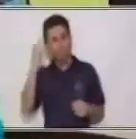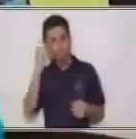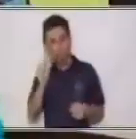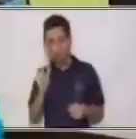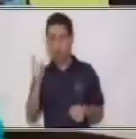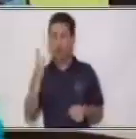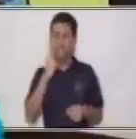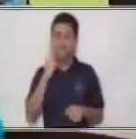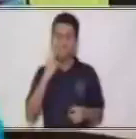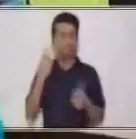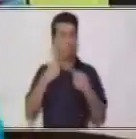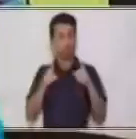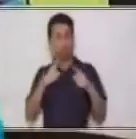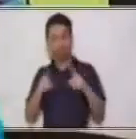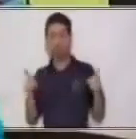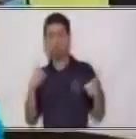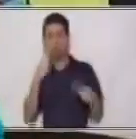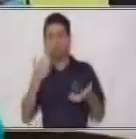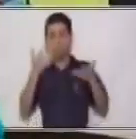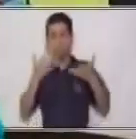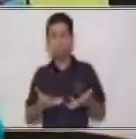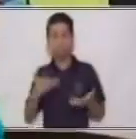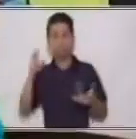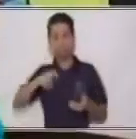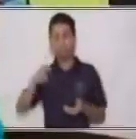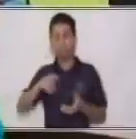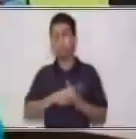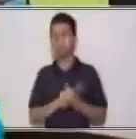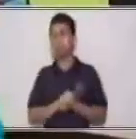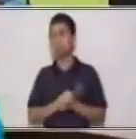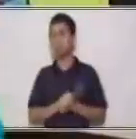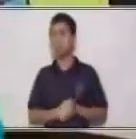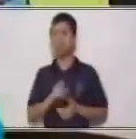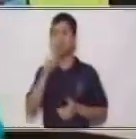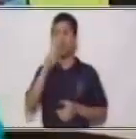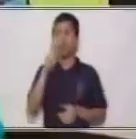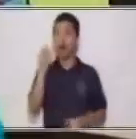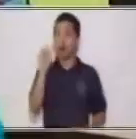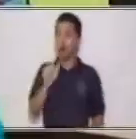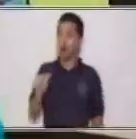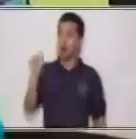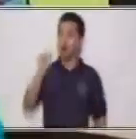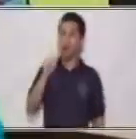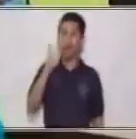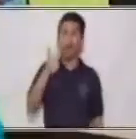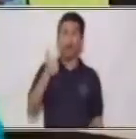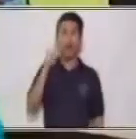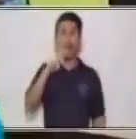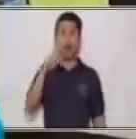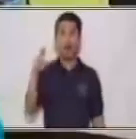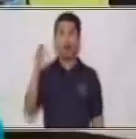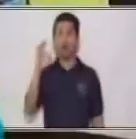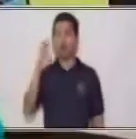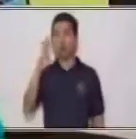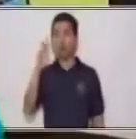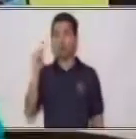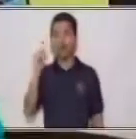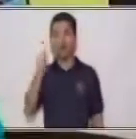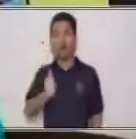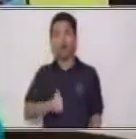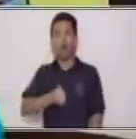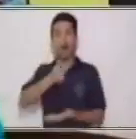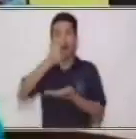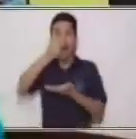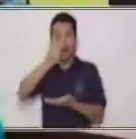o producto que necesite ser pesado. Una arroba es esta A, que tiene esta forma que es